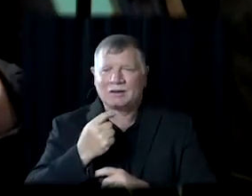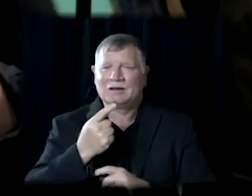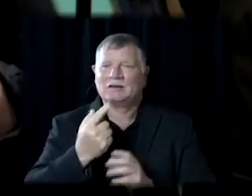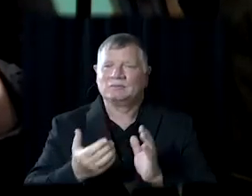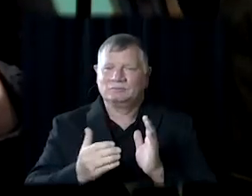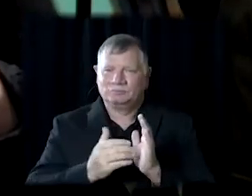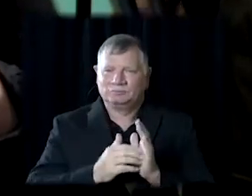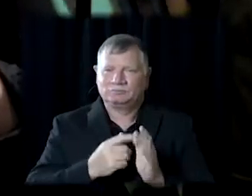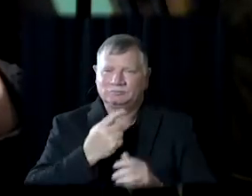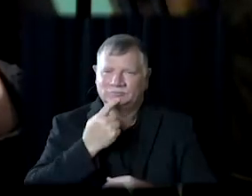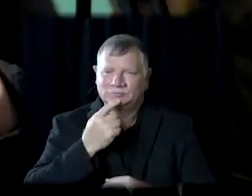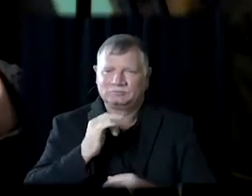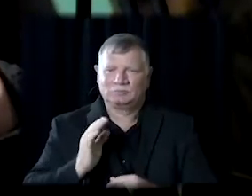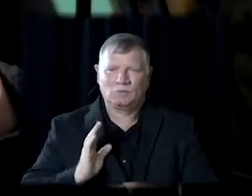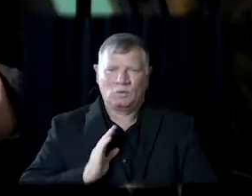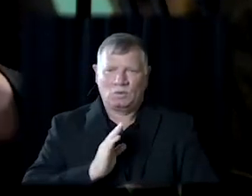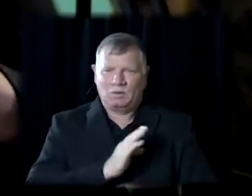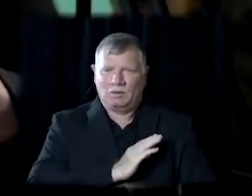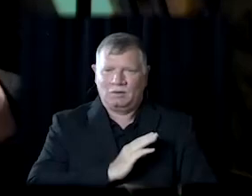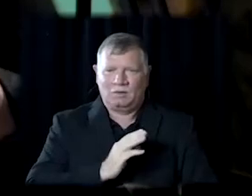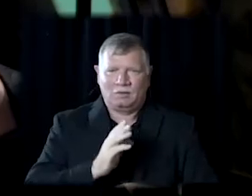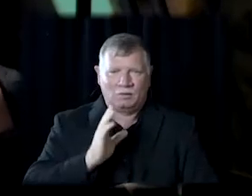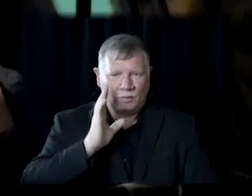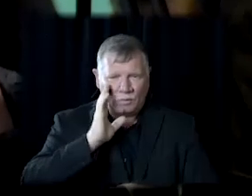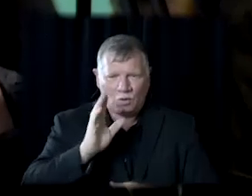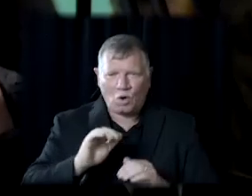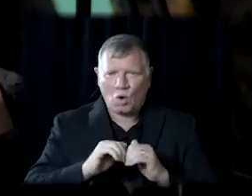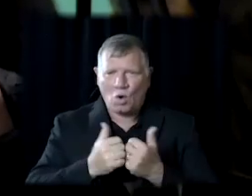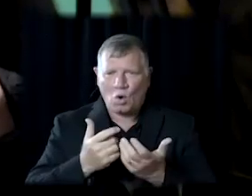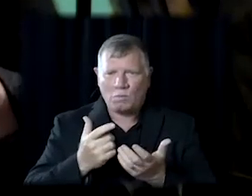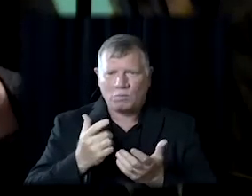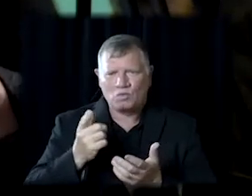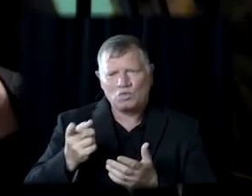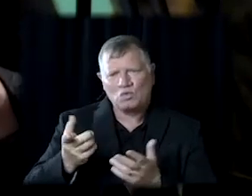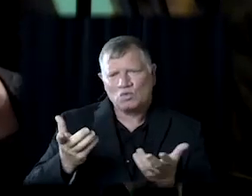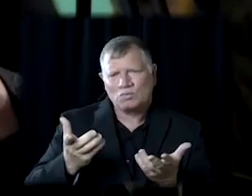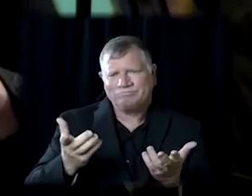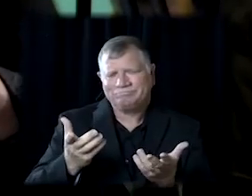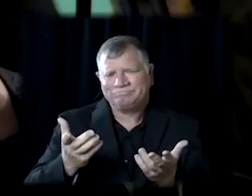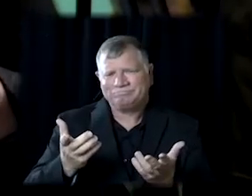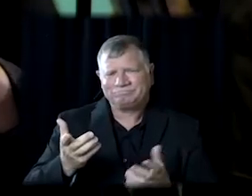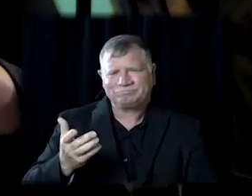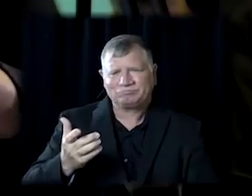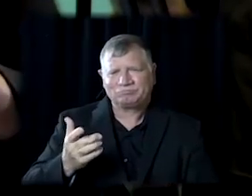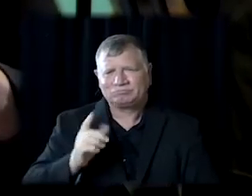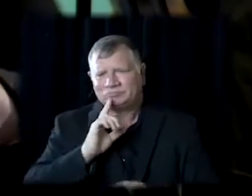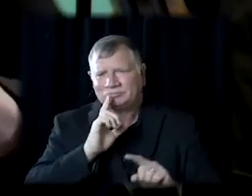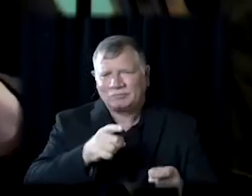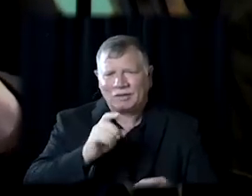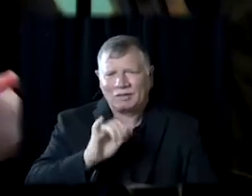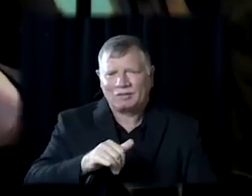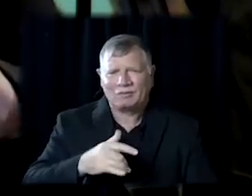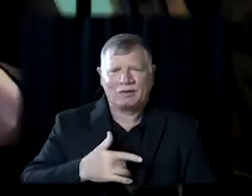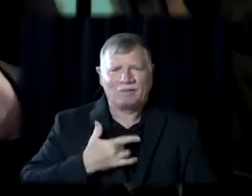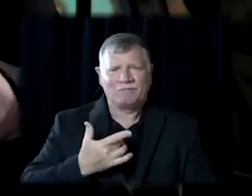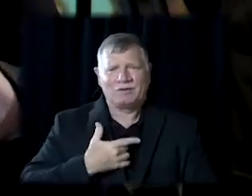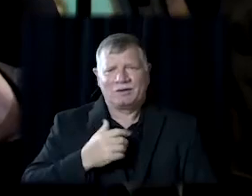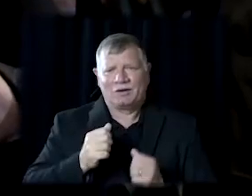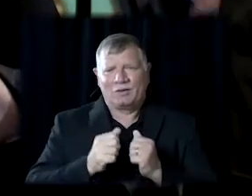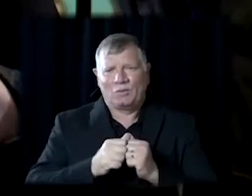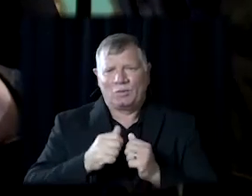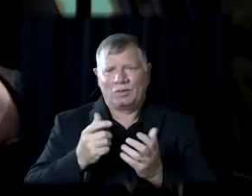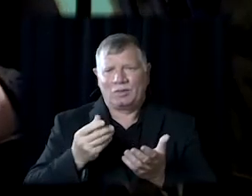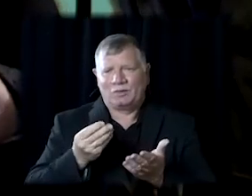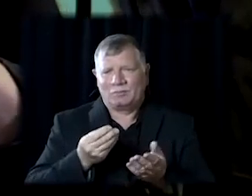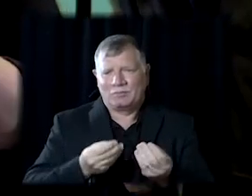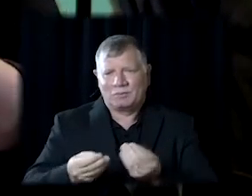las intenciones de la Junta y del plan fiscal, ¿cómo reaccionan ustedes? ¿O sería un asunto de esperar cómo cuadra el